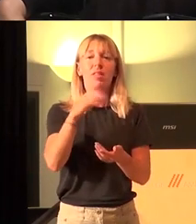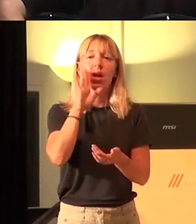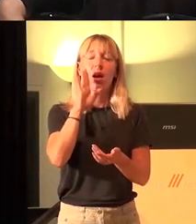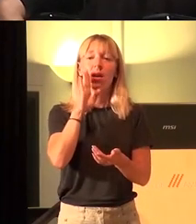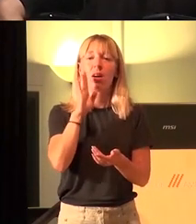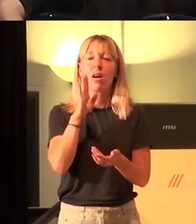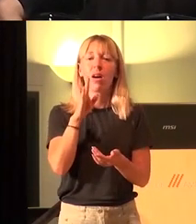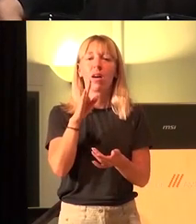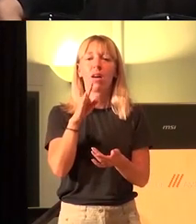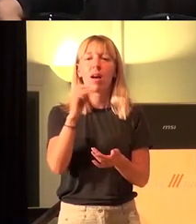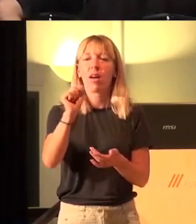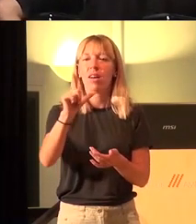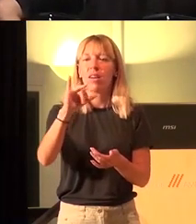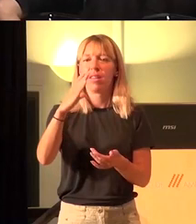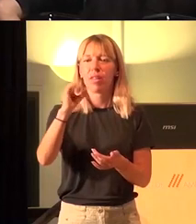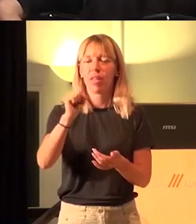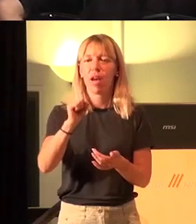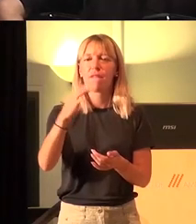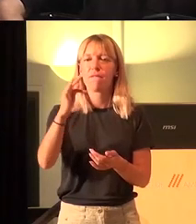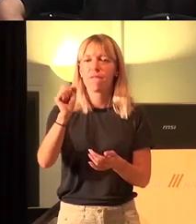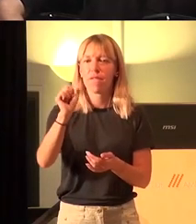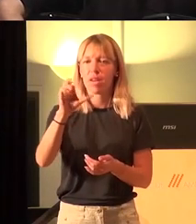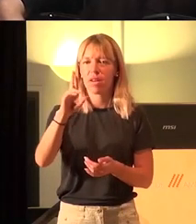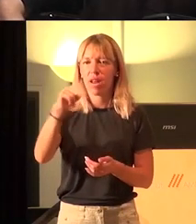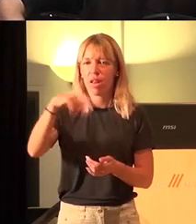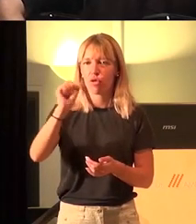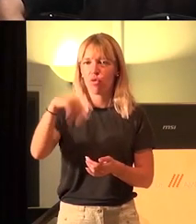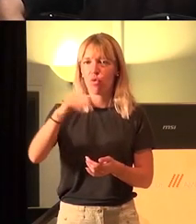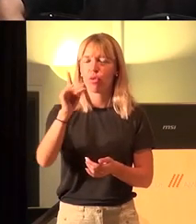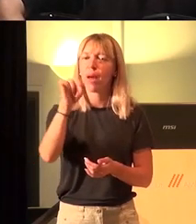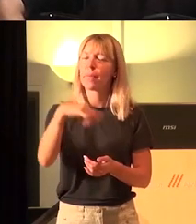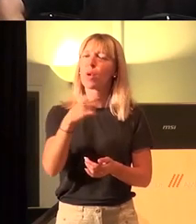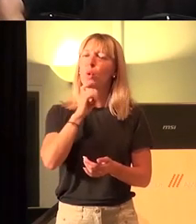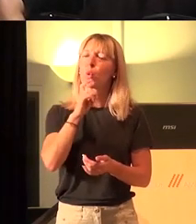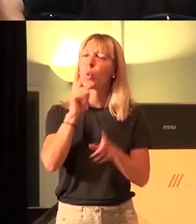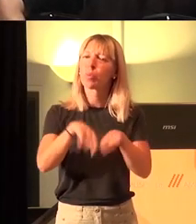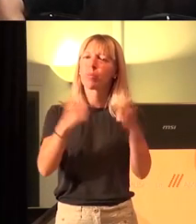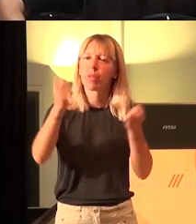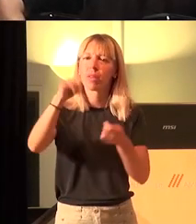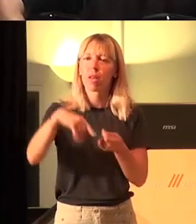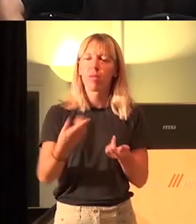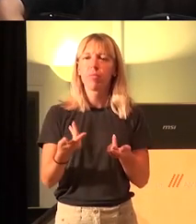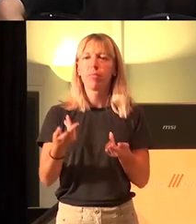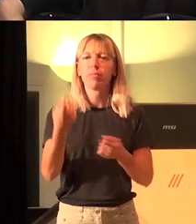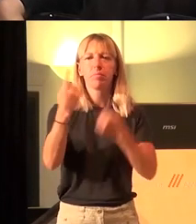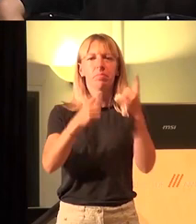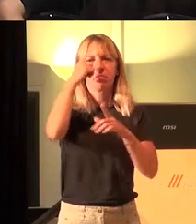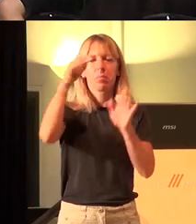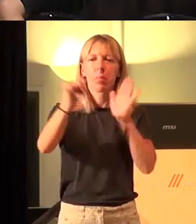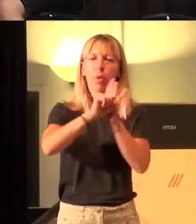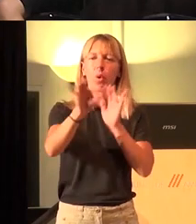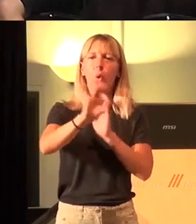¿no? Decía Alicia, ¿no? Decía Fernando también, cómo se rompen también algunos